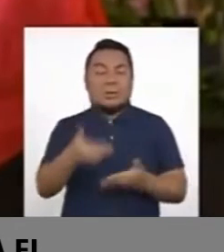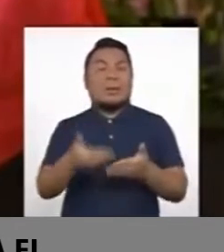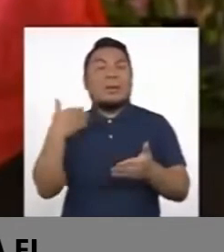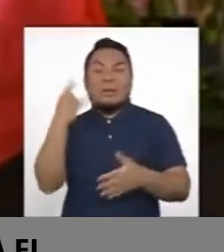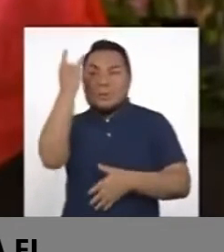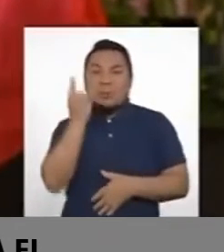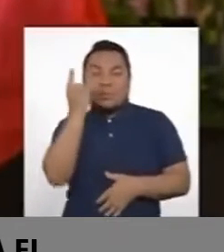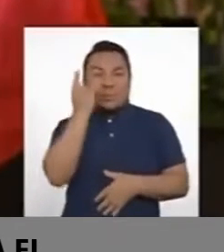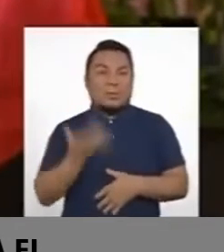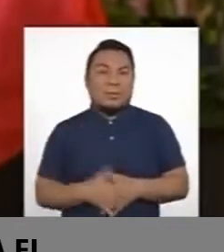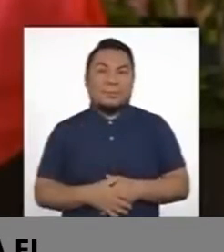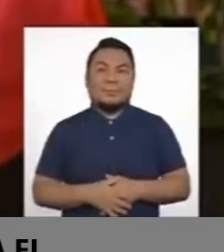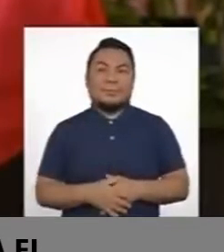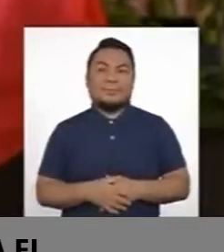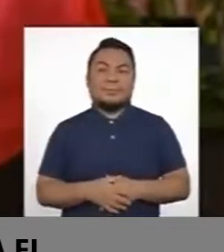de emergencia